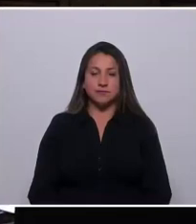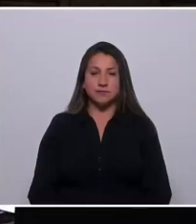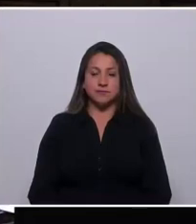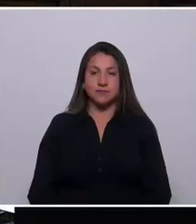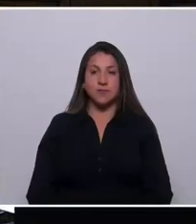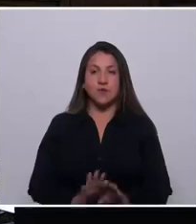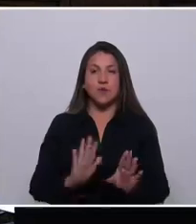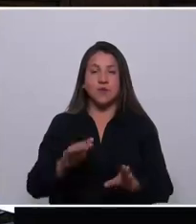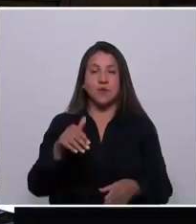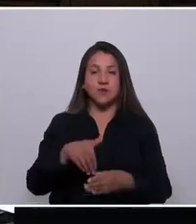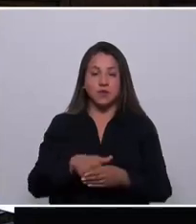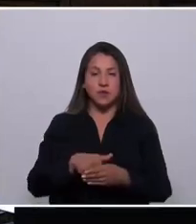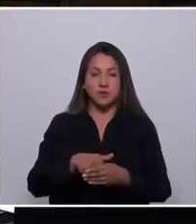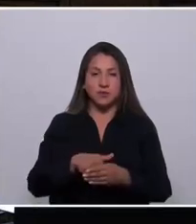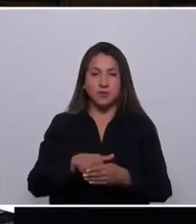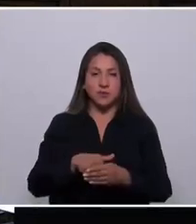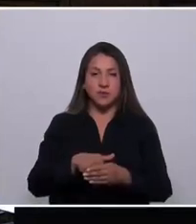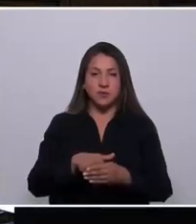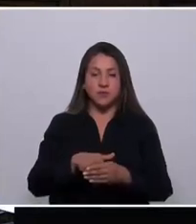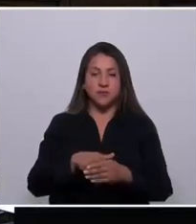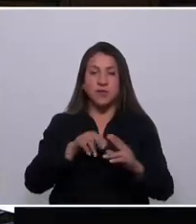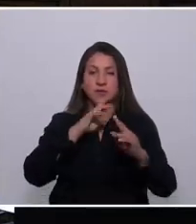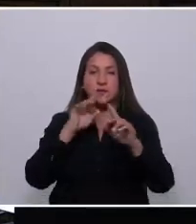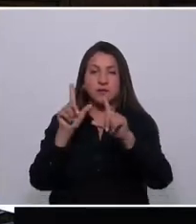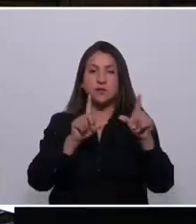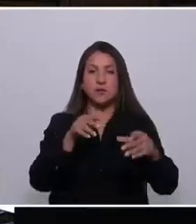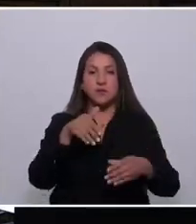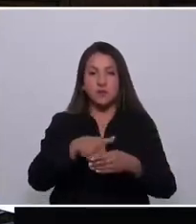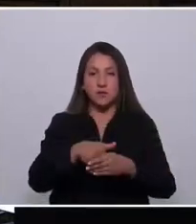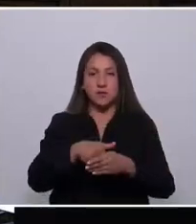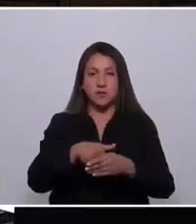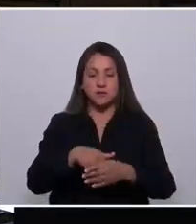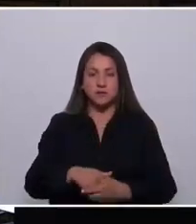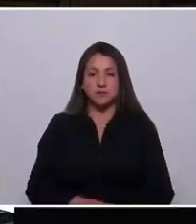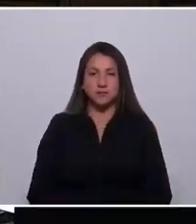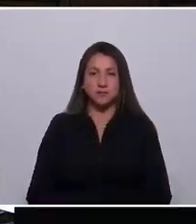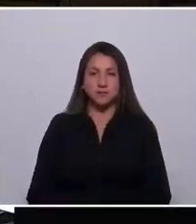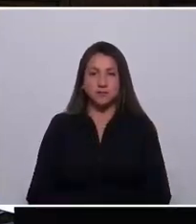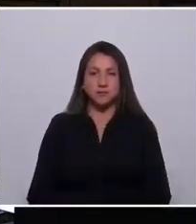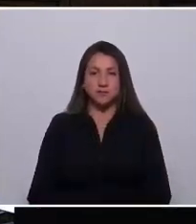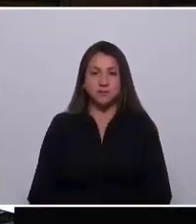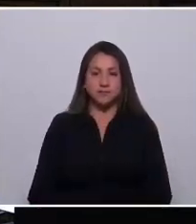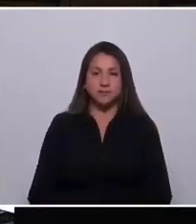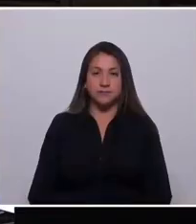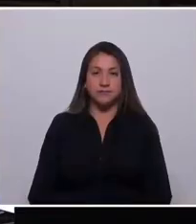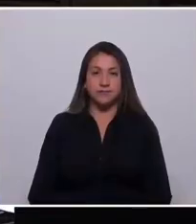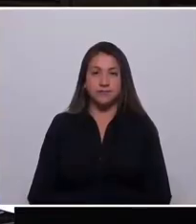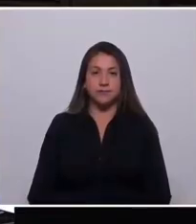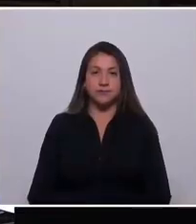Finalizada la votación, resultado de la votación.